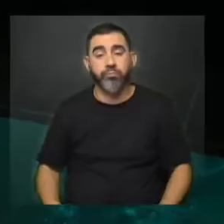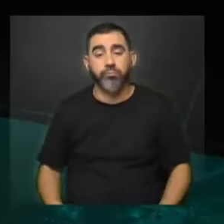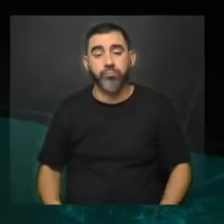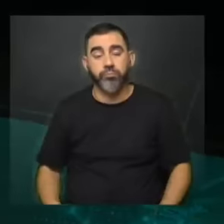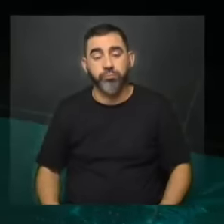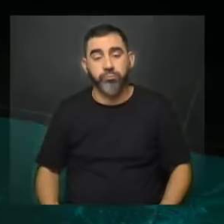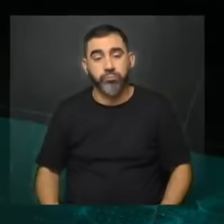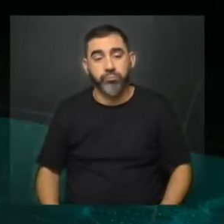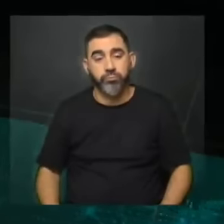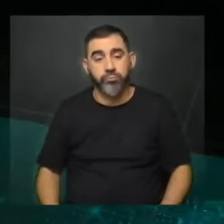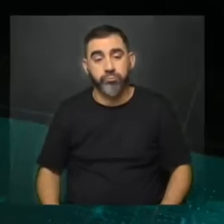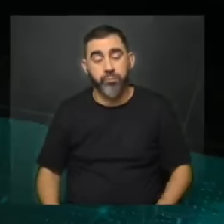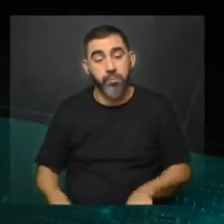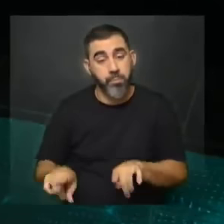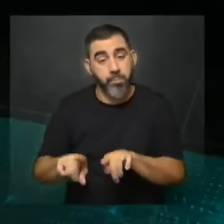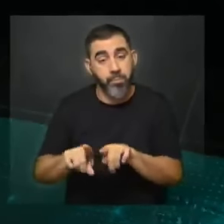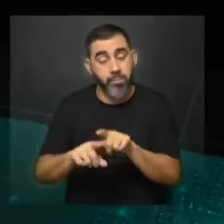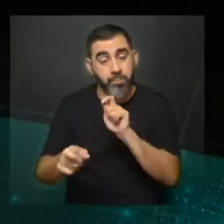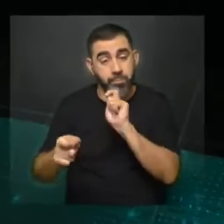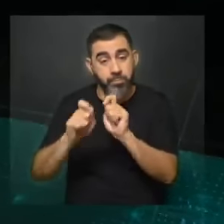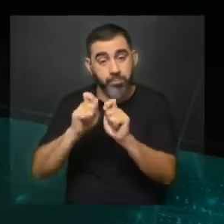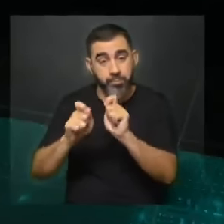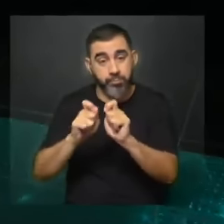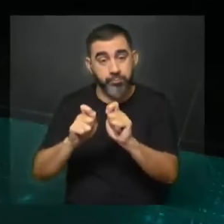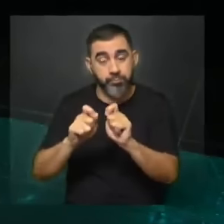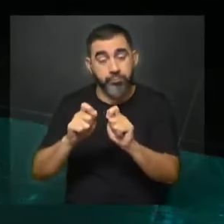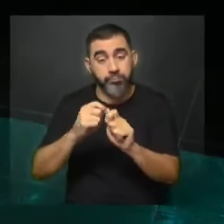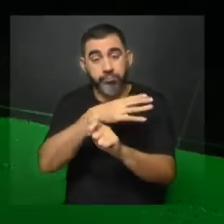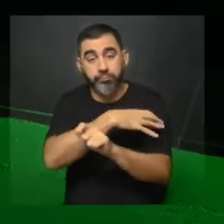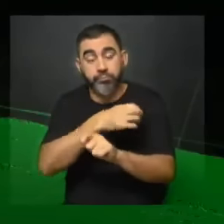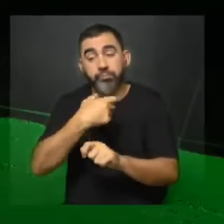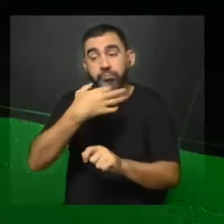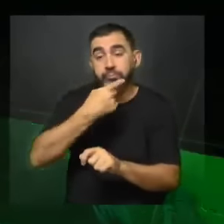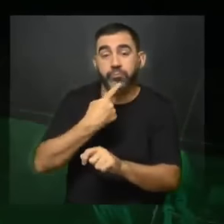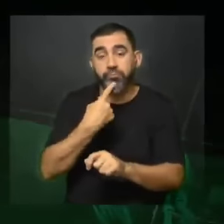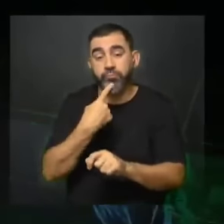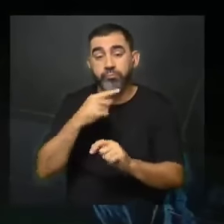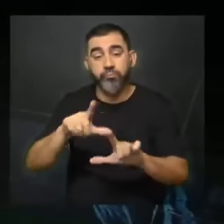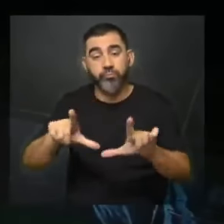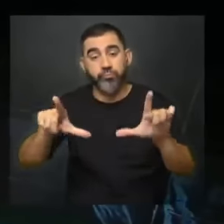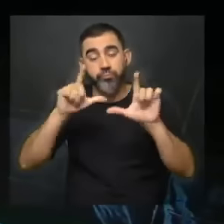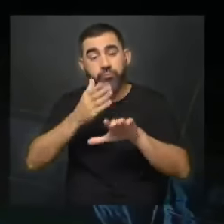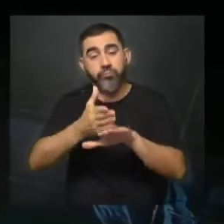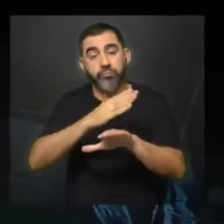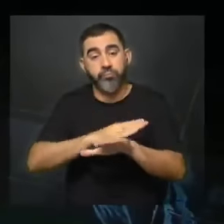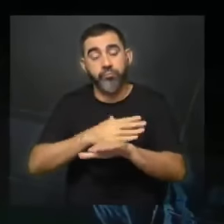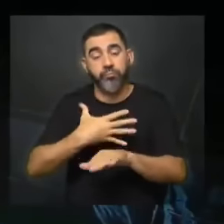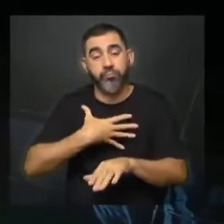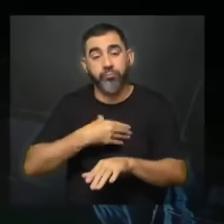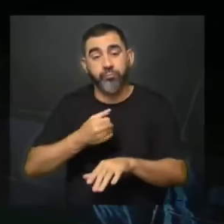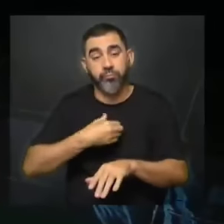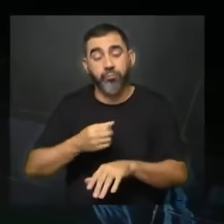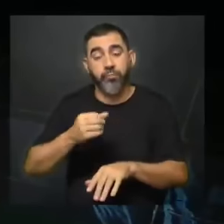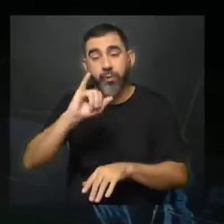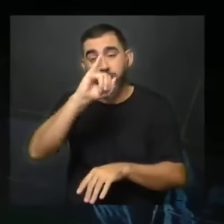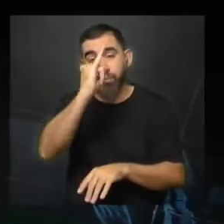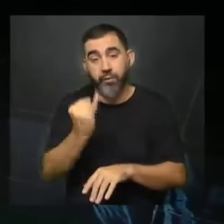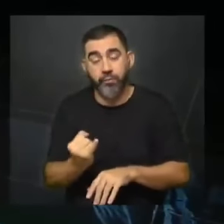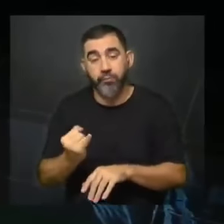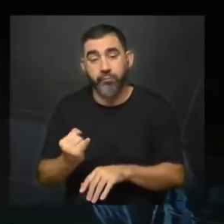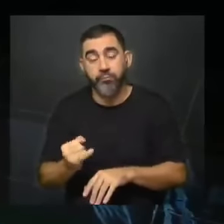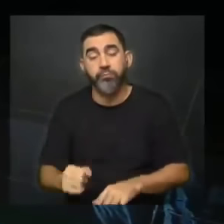bueno en esa misma rueda de prensa orsi cuestionó al candidato Al precandidato nacionalista Álvaro Delgado